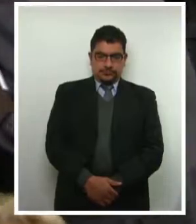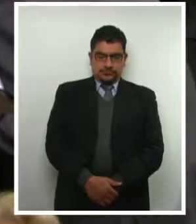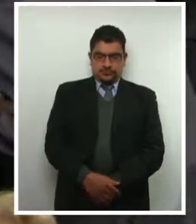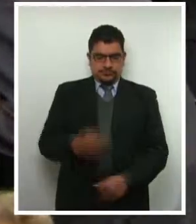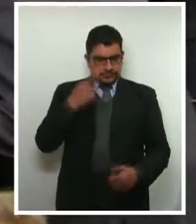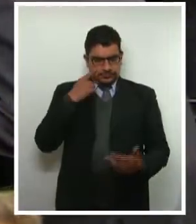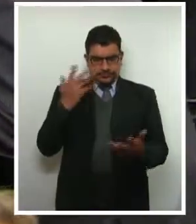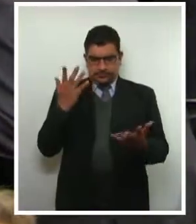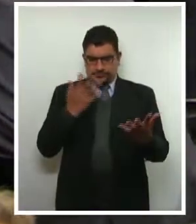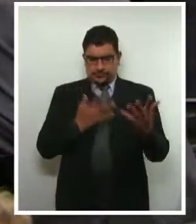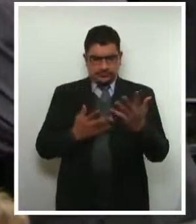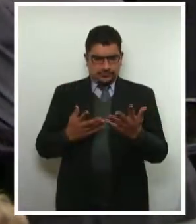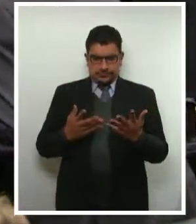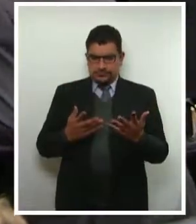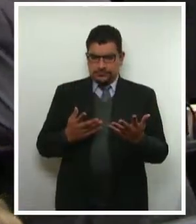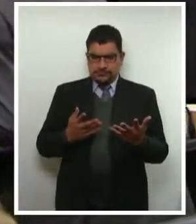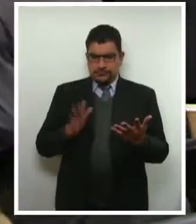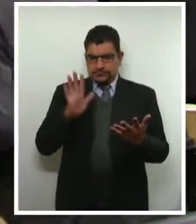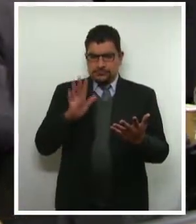Parece que hay confusión. A ver,